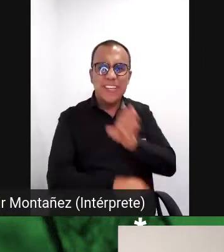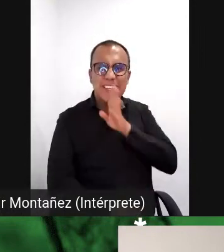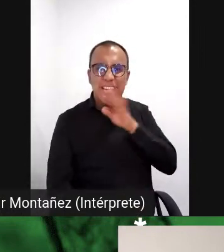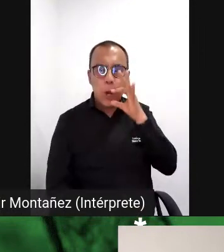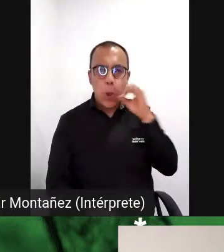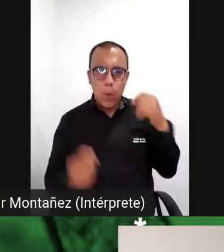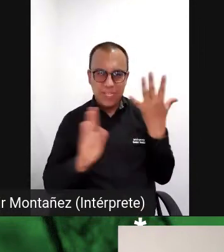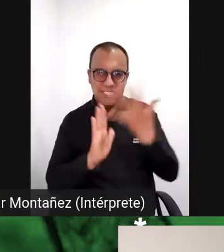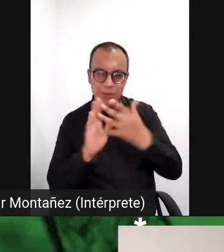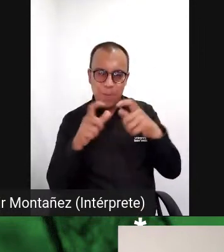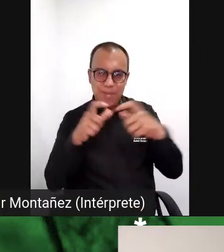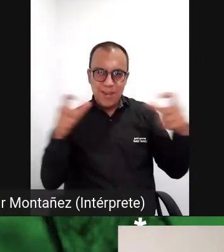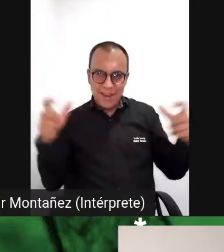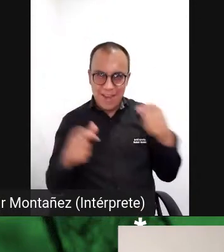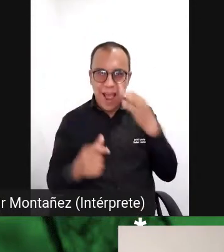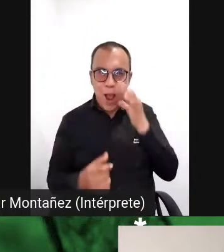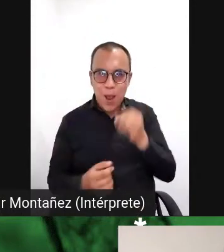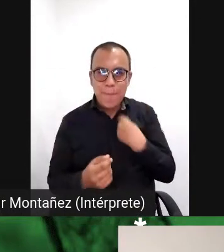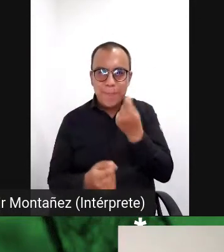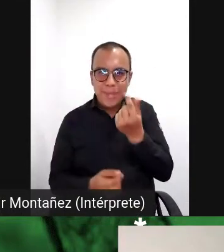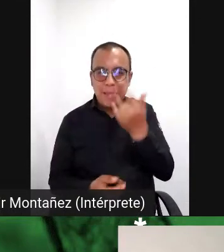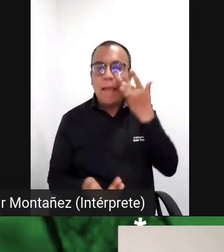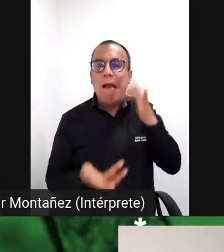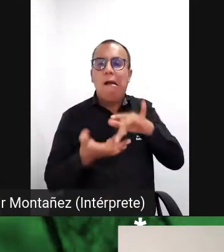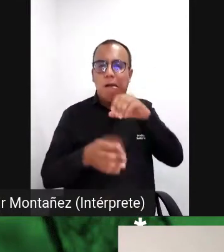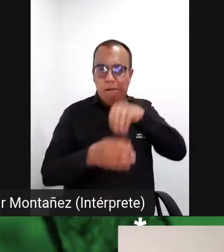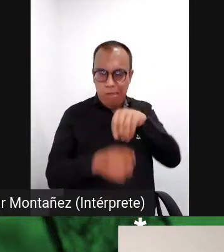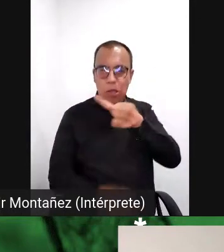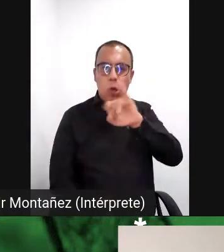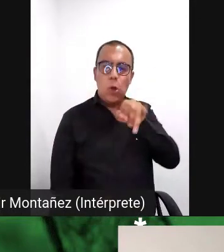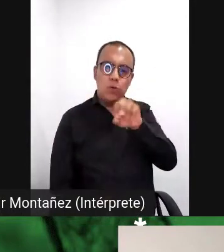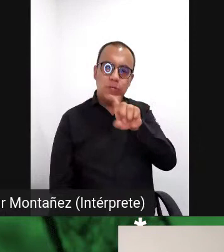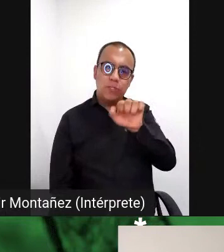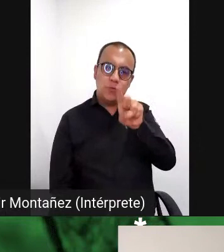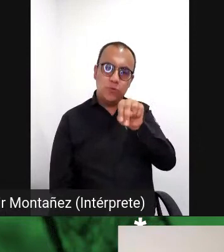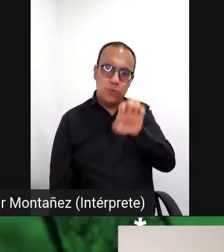las mariposas estas negras. Lo que vimos ahora,